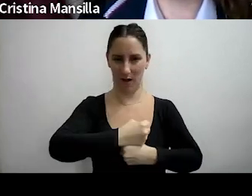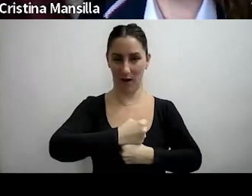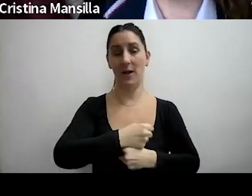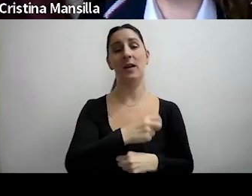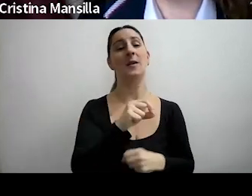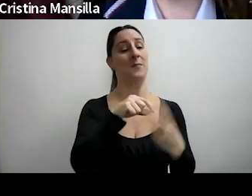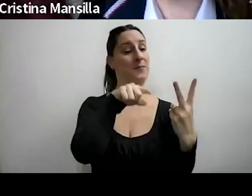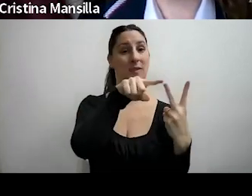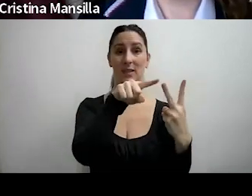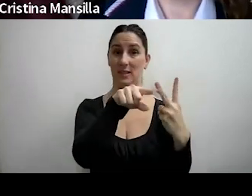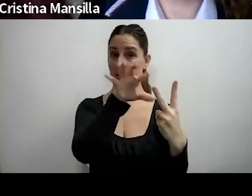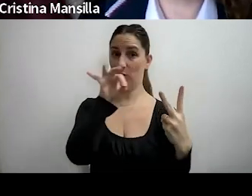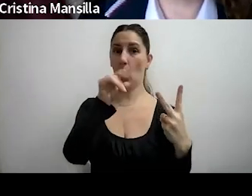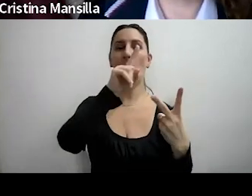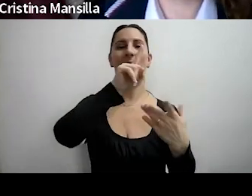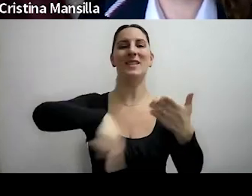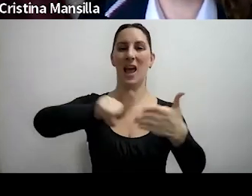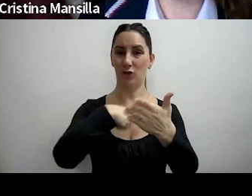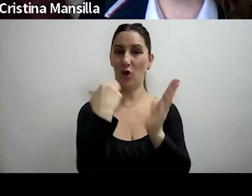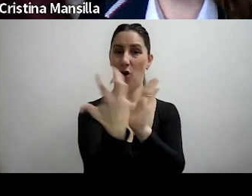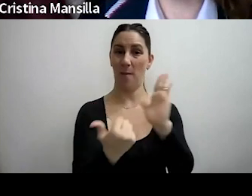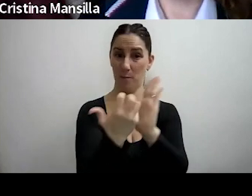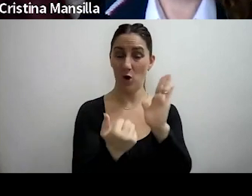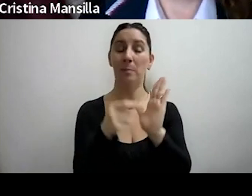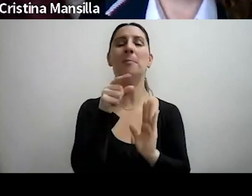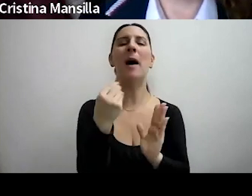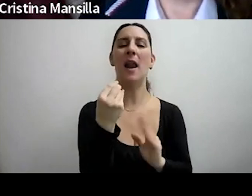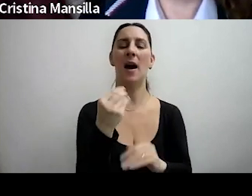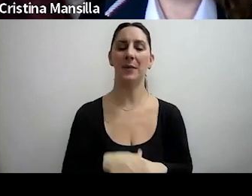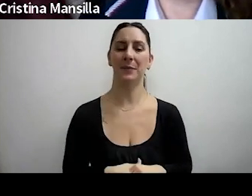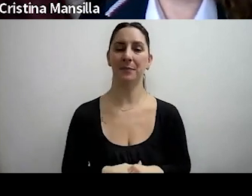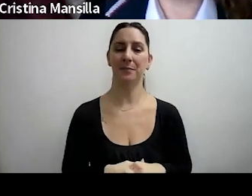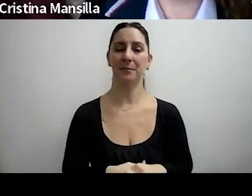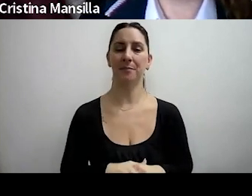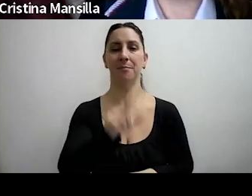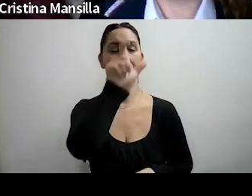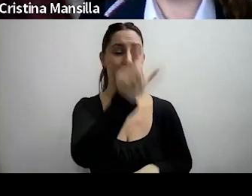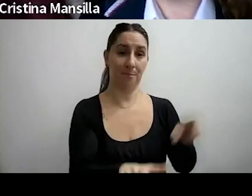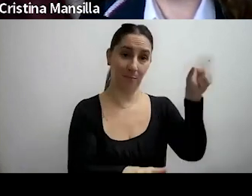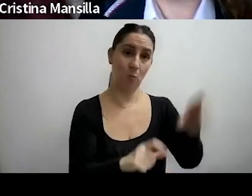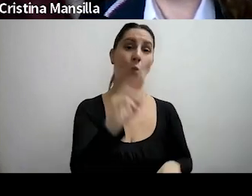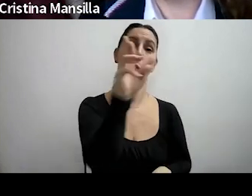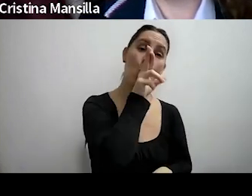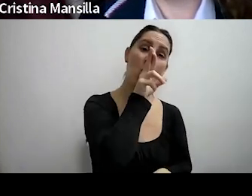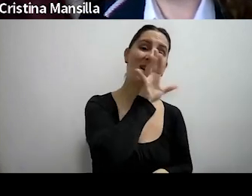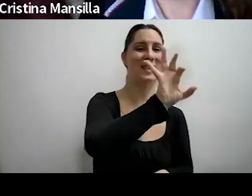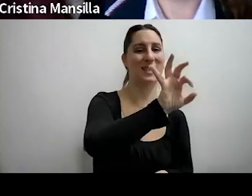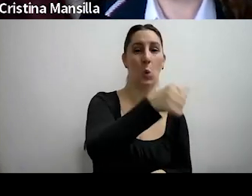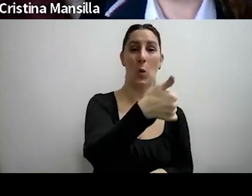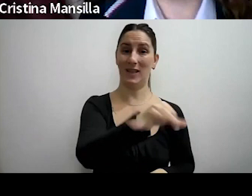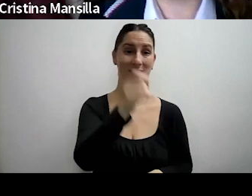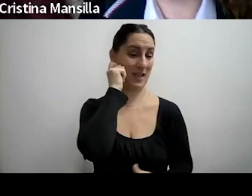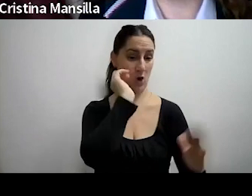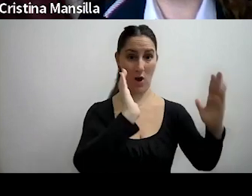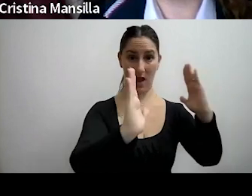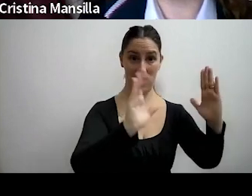unidad de cancelación de aportes, es para aquellos trabajadores, para mujeres que estén entre 50 y 60 años.